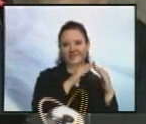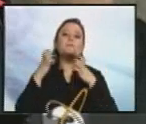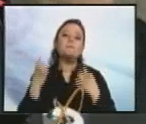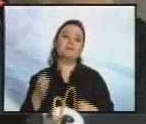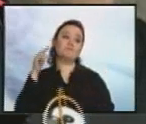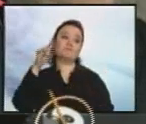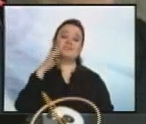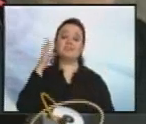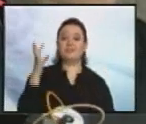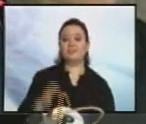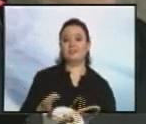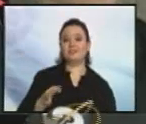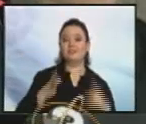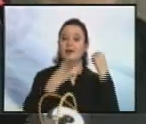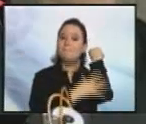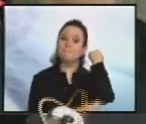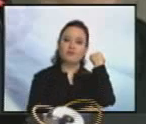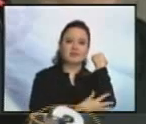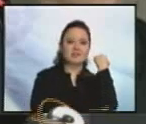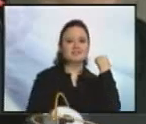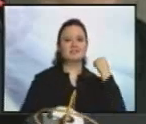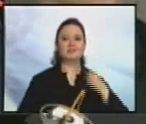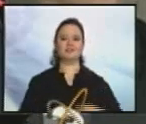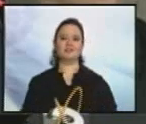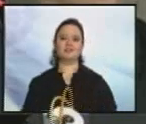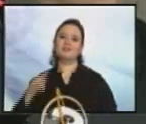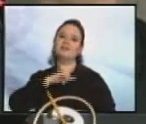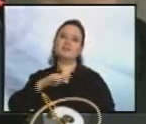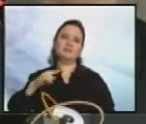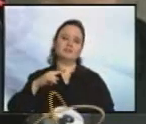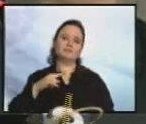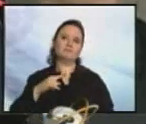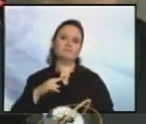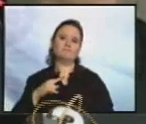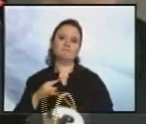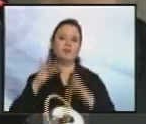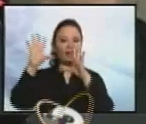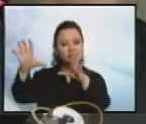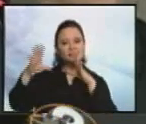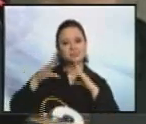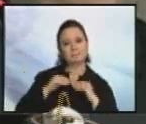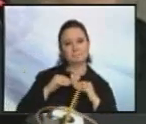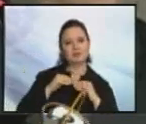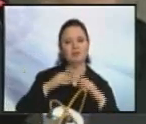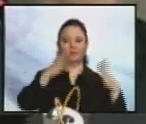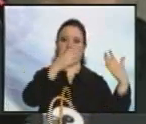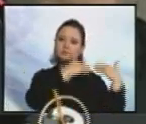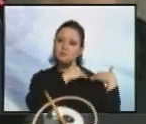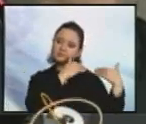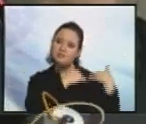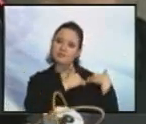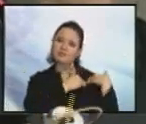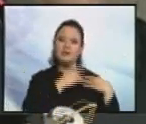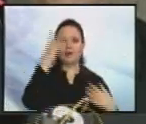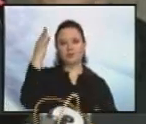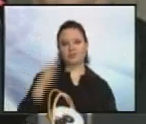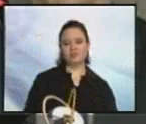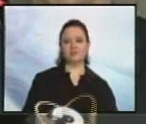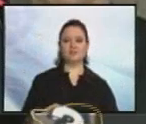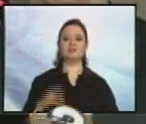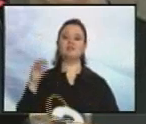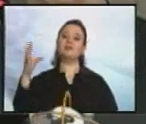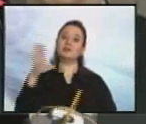esta realidad de la pobreza, se deben asumir posiciones definidas